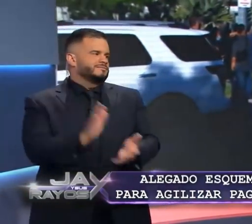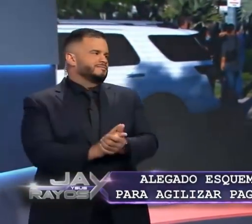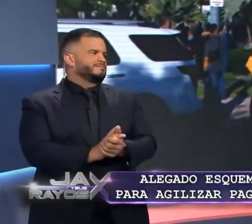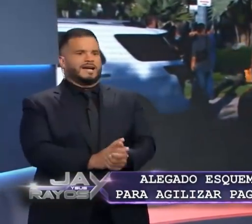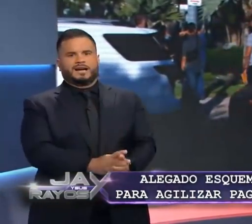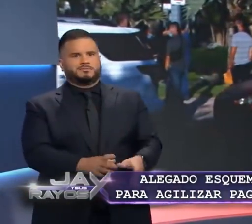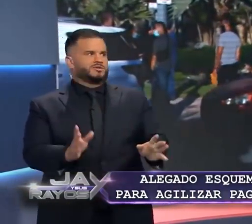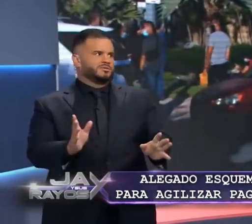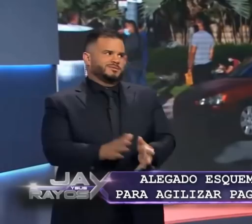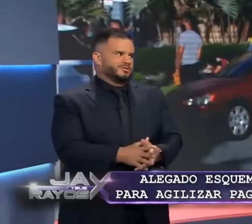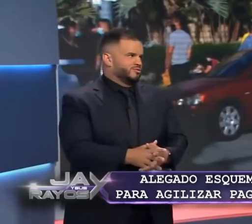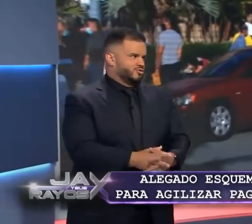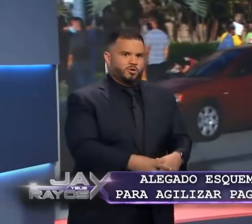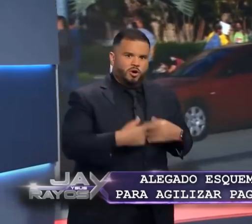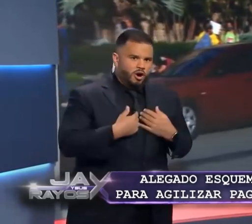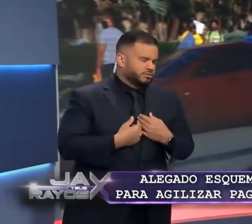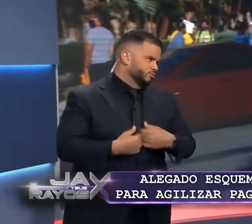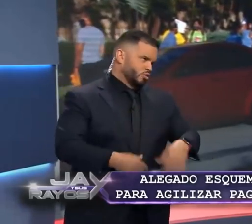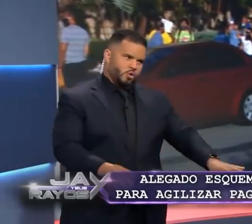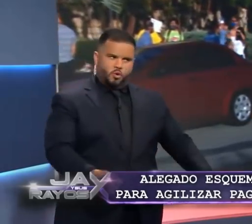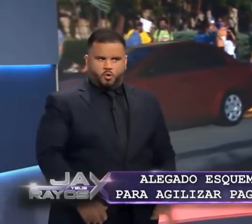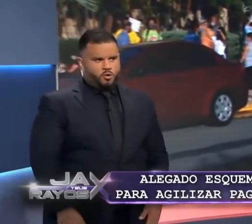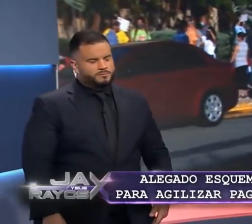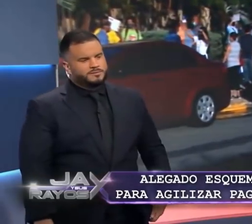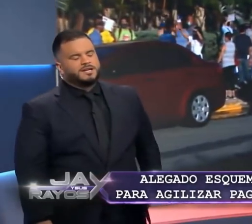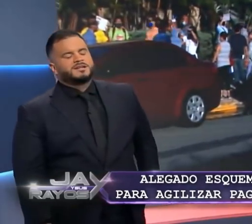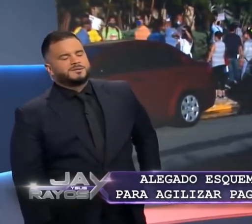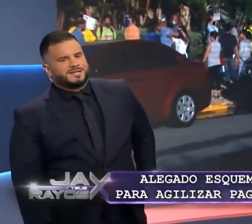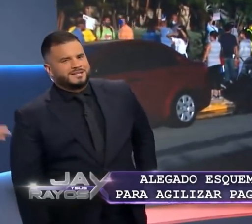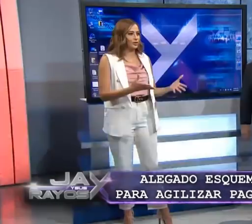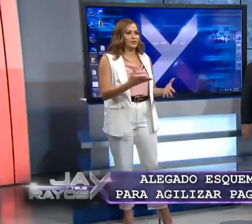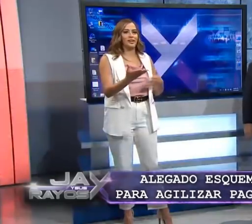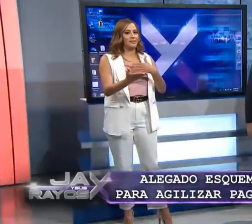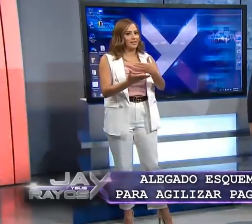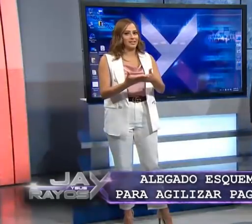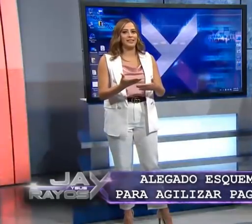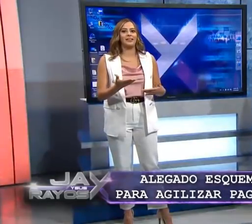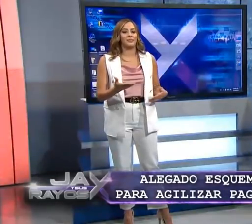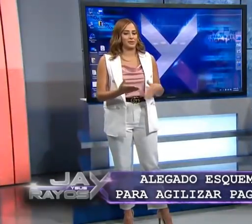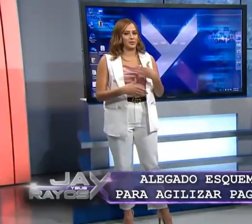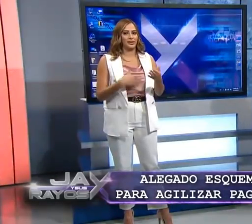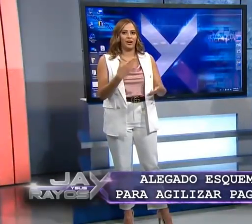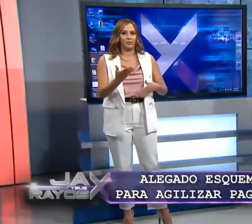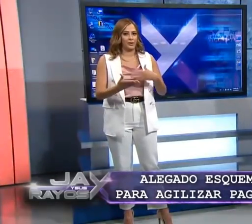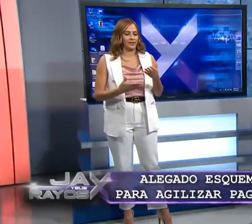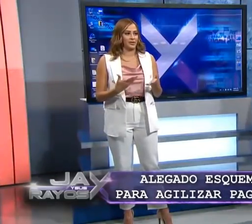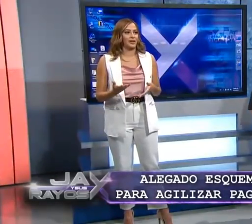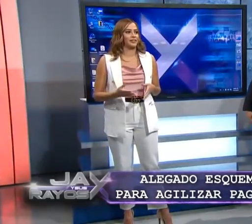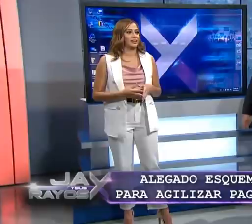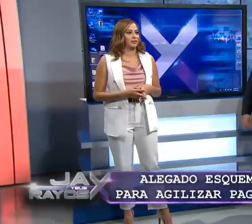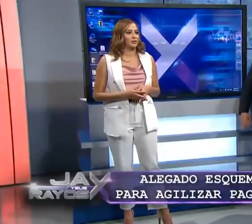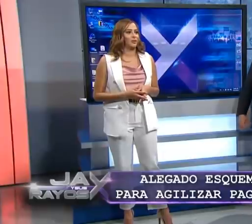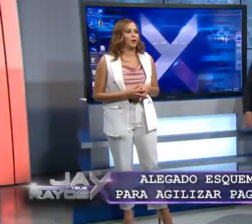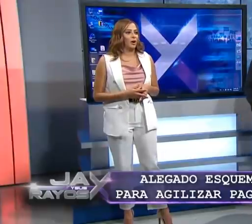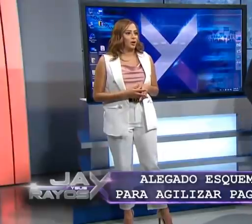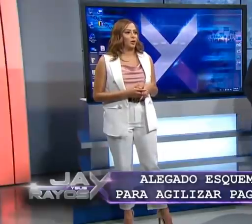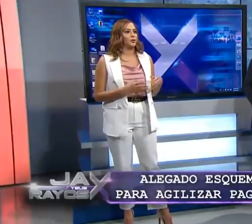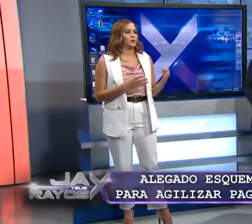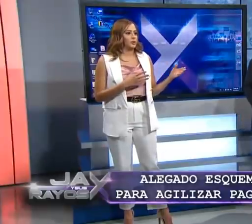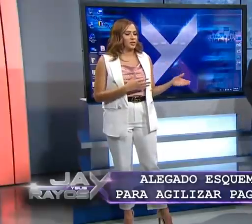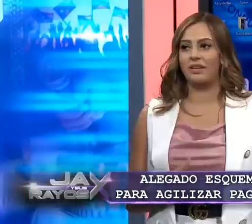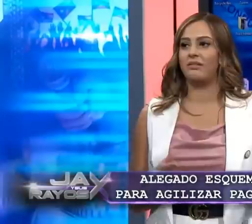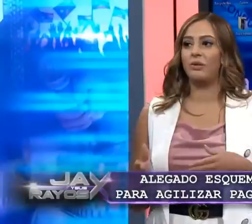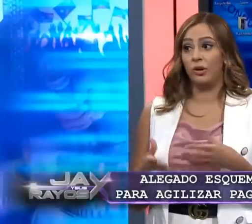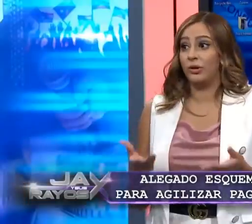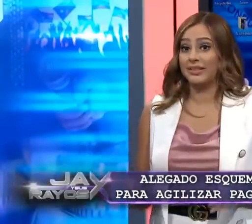y... ¡Caramba! No, ¡yo! Y tengo fotos de la evidencia de la persona, de las comunicaciones que ha tenido